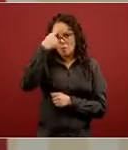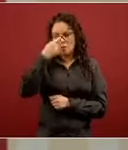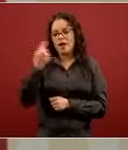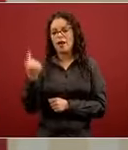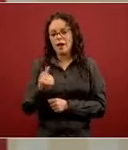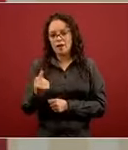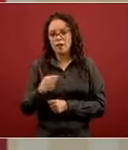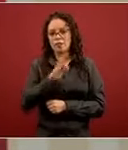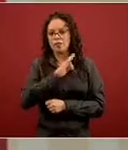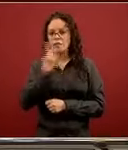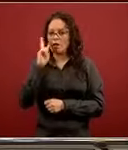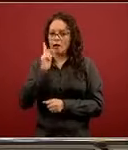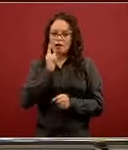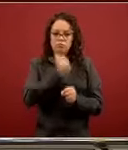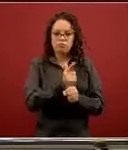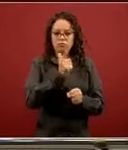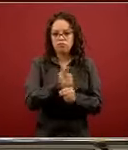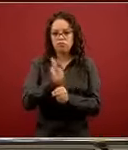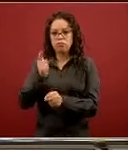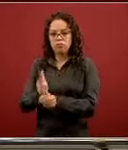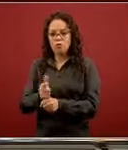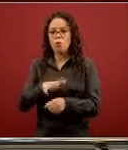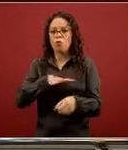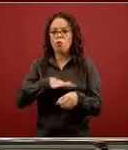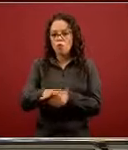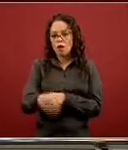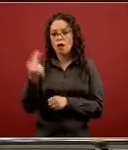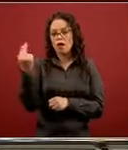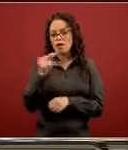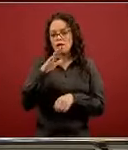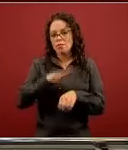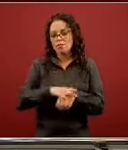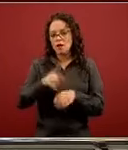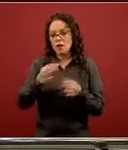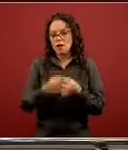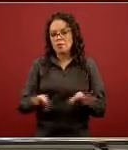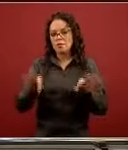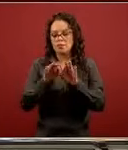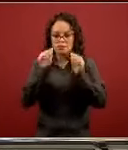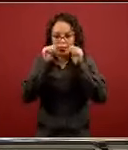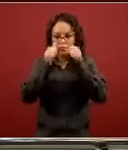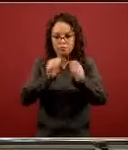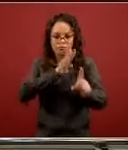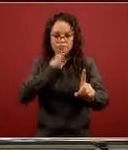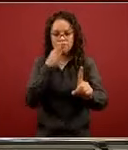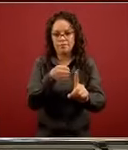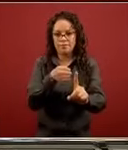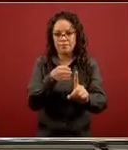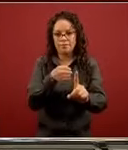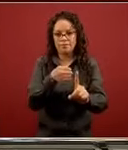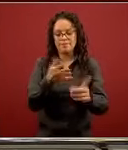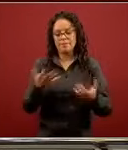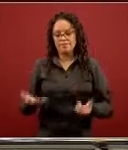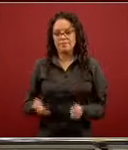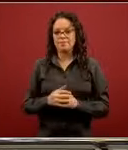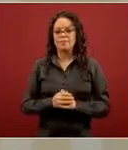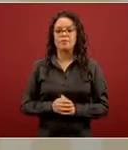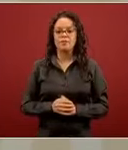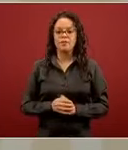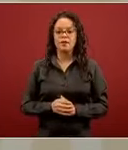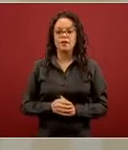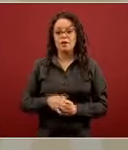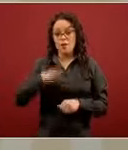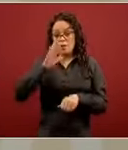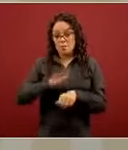es el sentir de la población y dónde están las necesidades. Una de esas comentarios es el tema de los cubrebocas de